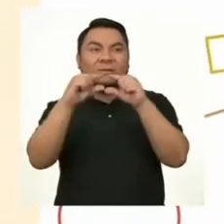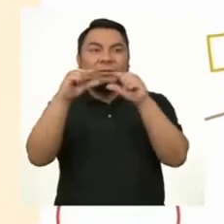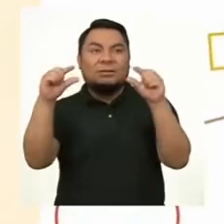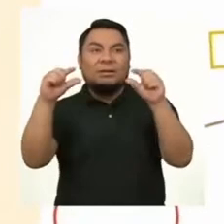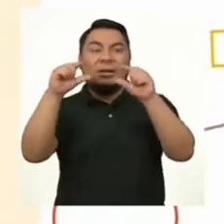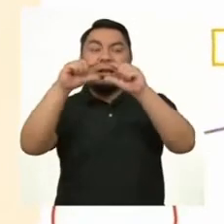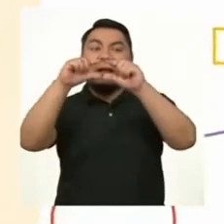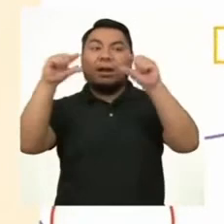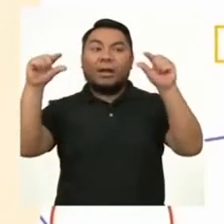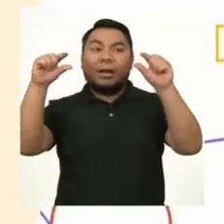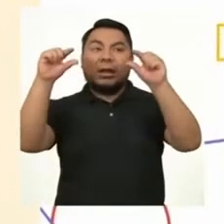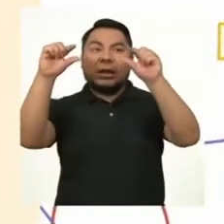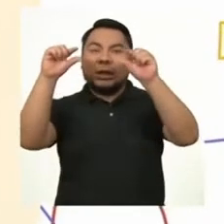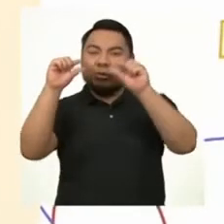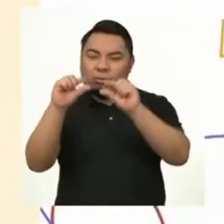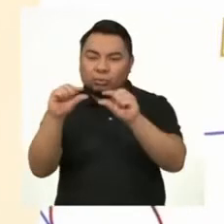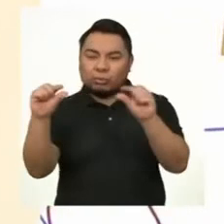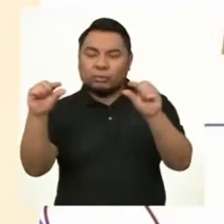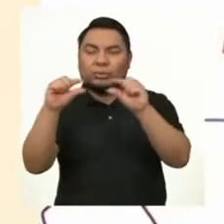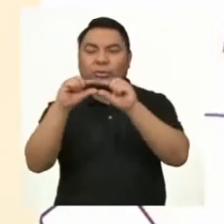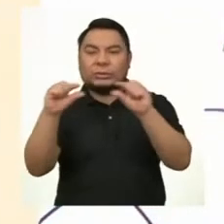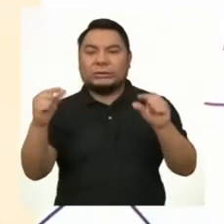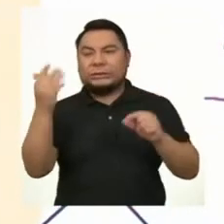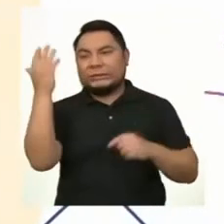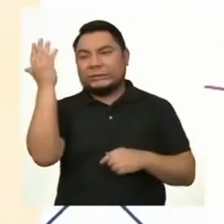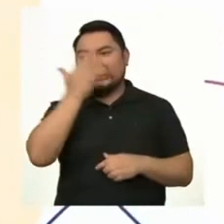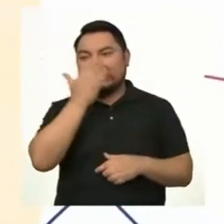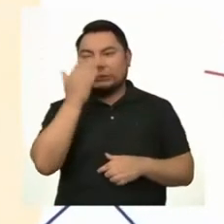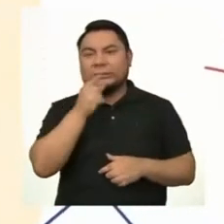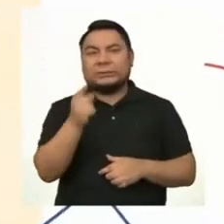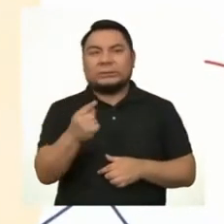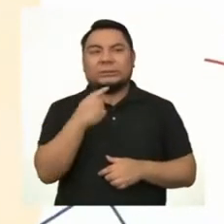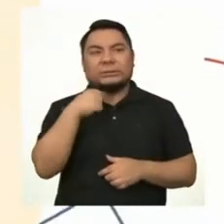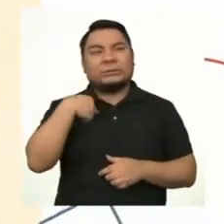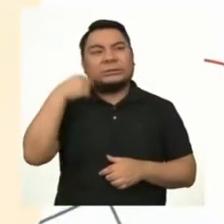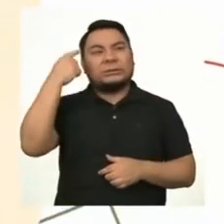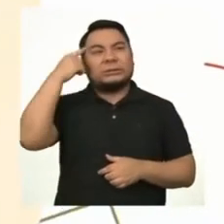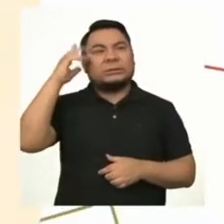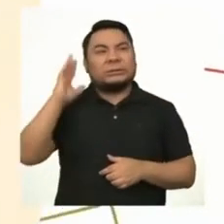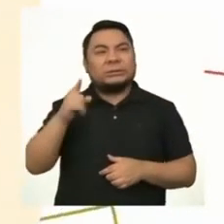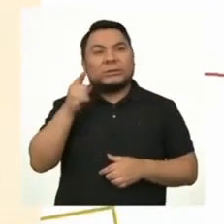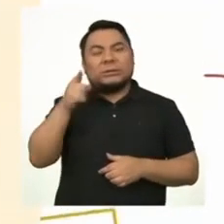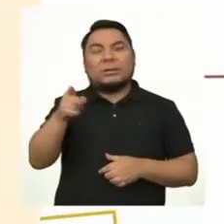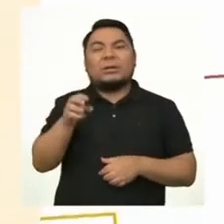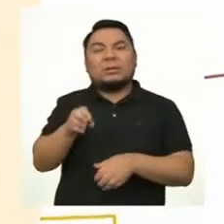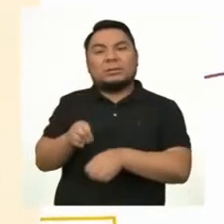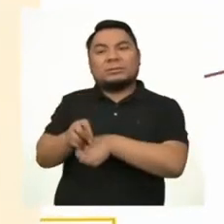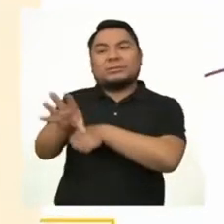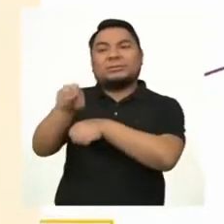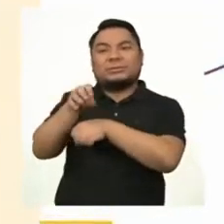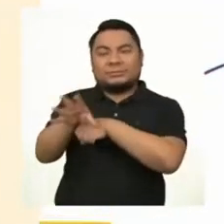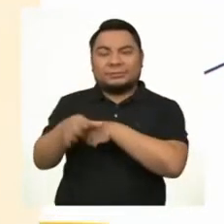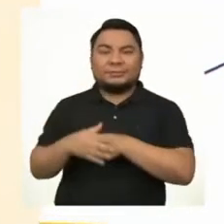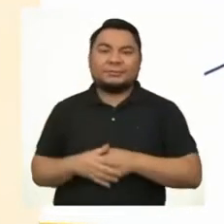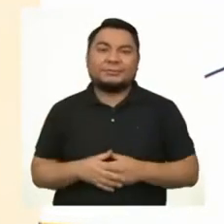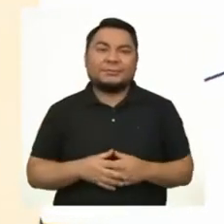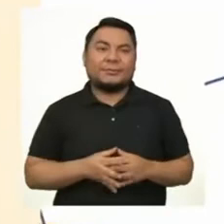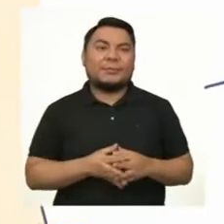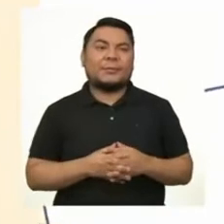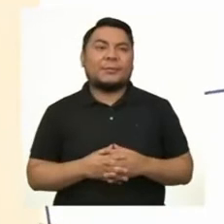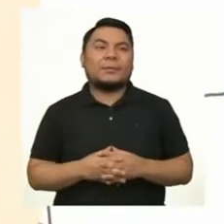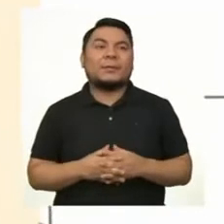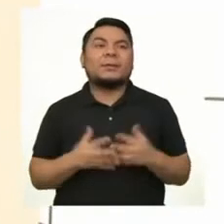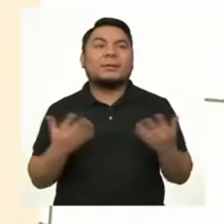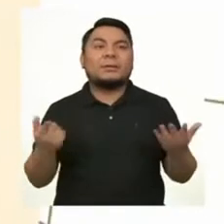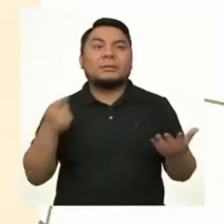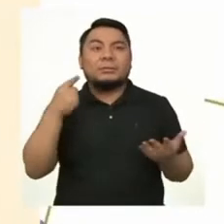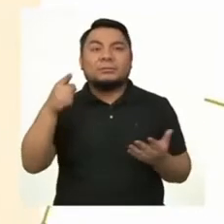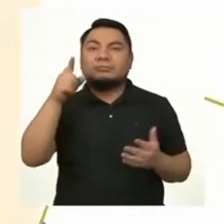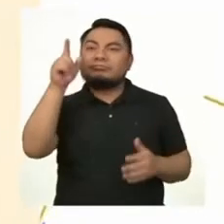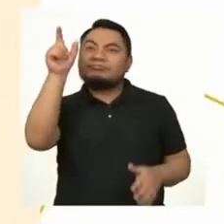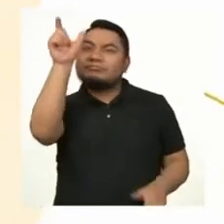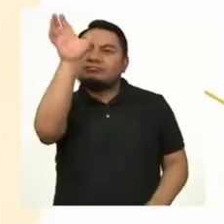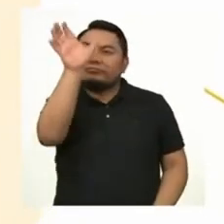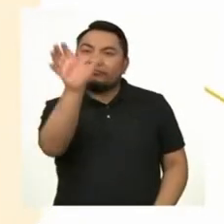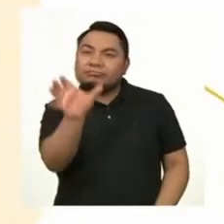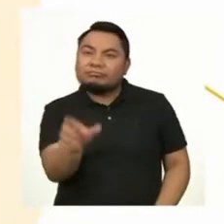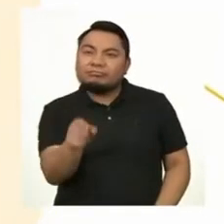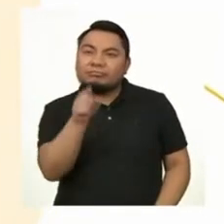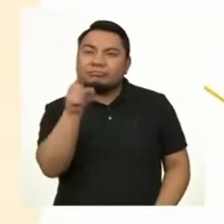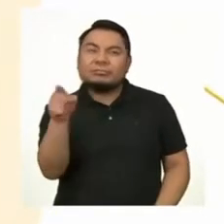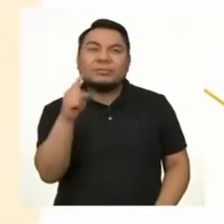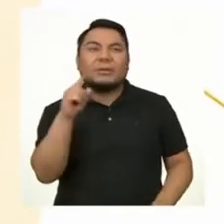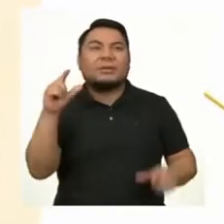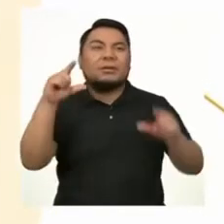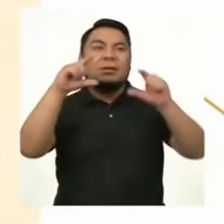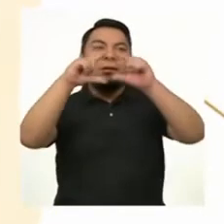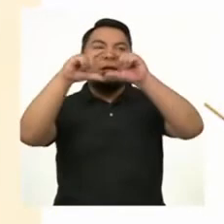más grande y están en negrita. Y asumo son las recomendaciones. Por el diseño, lo del tamaño